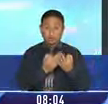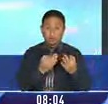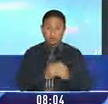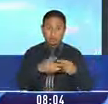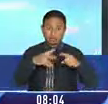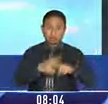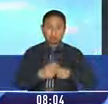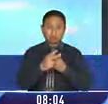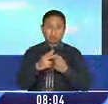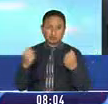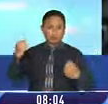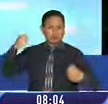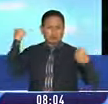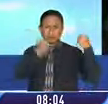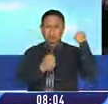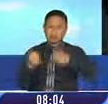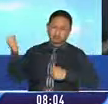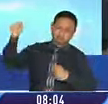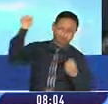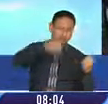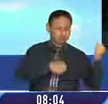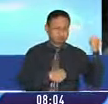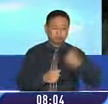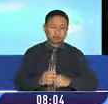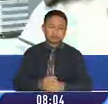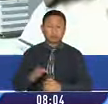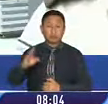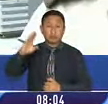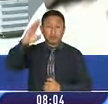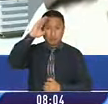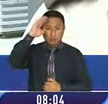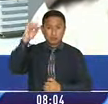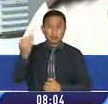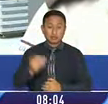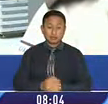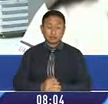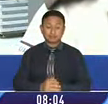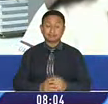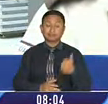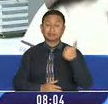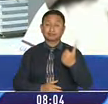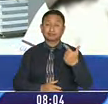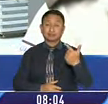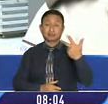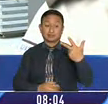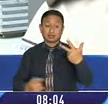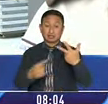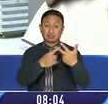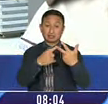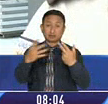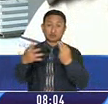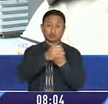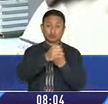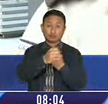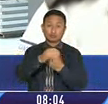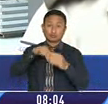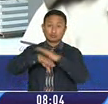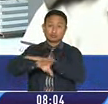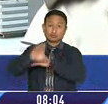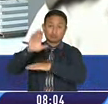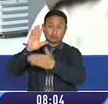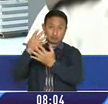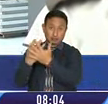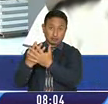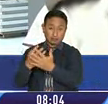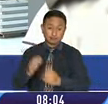allí cuando se desencadenó todo. ¿Qué hizo entonces la policía? Se procedió a la aprehensión de estas tres personas. Posteriormente